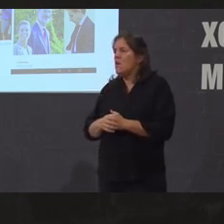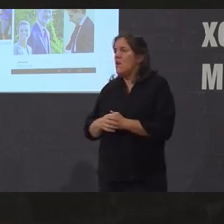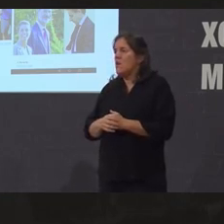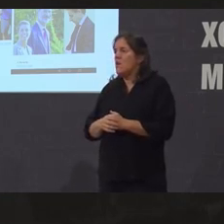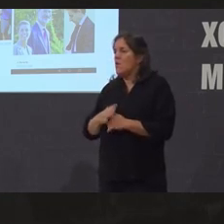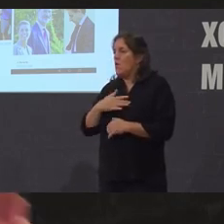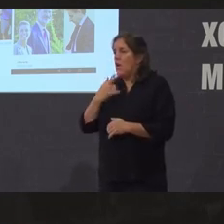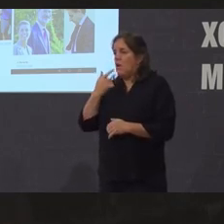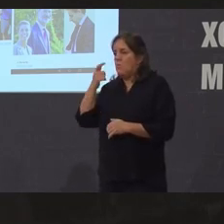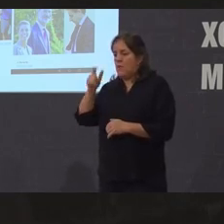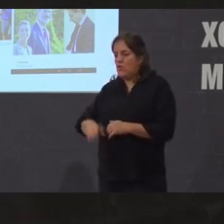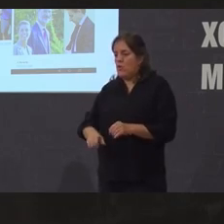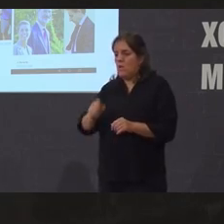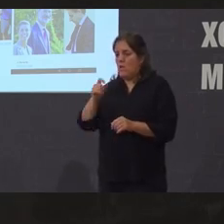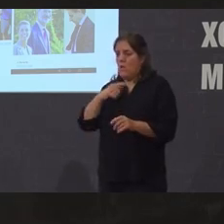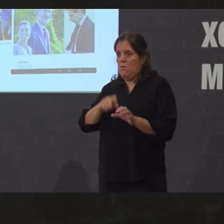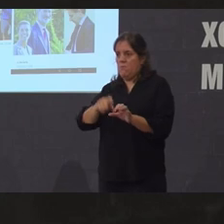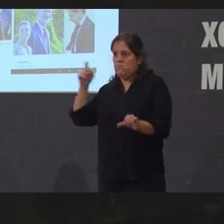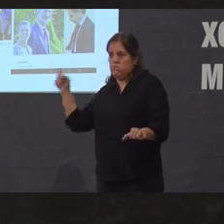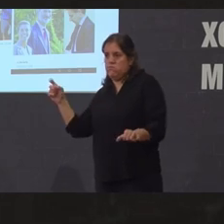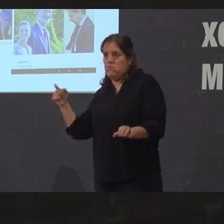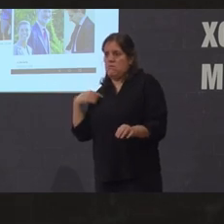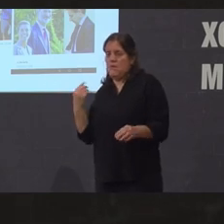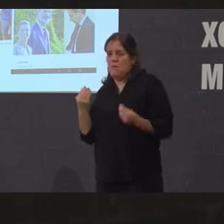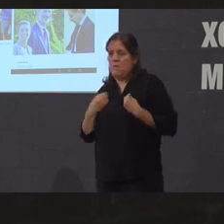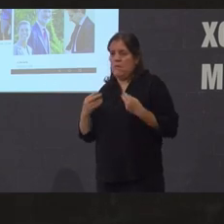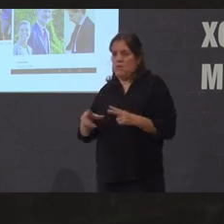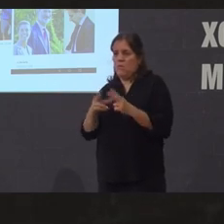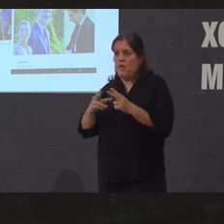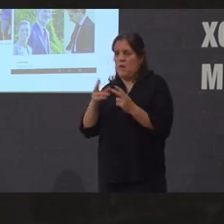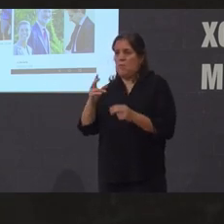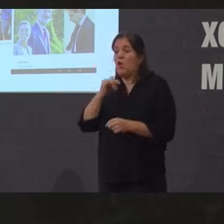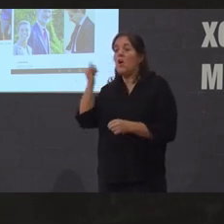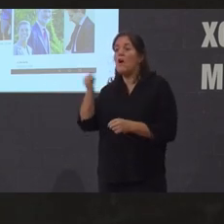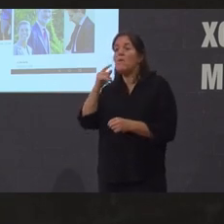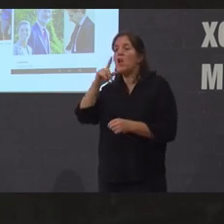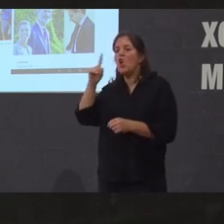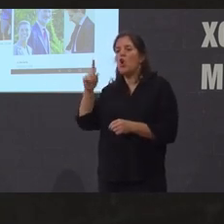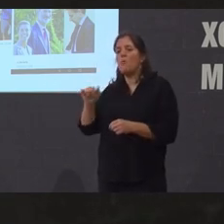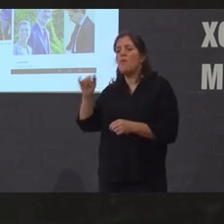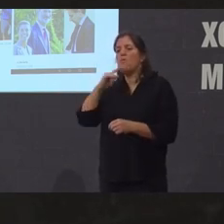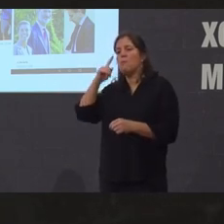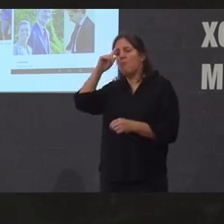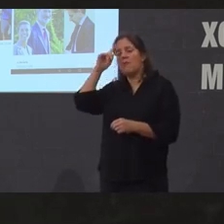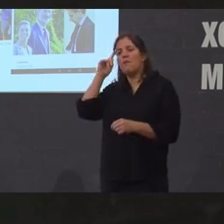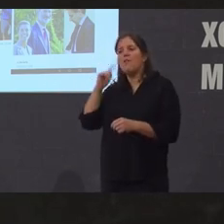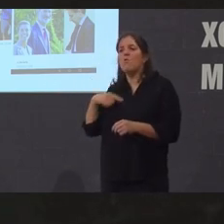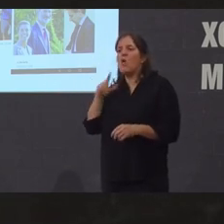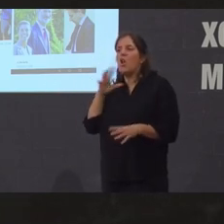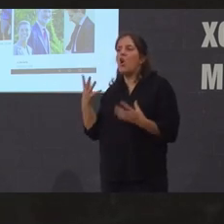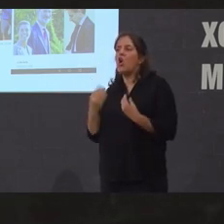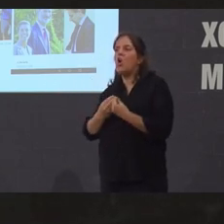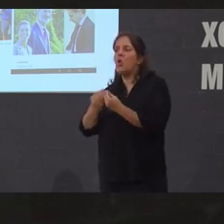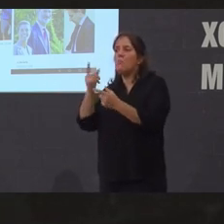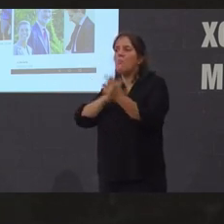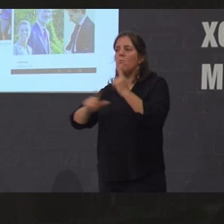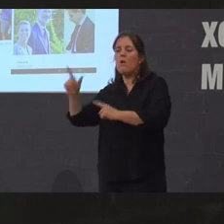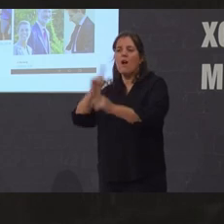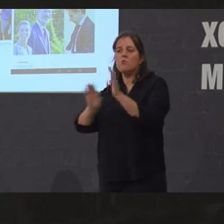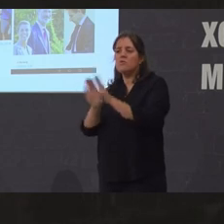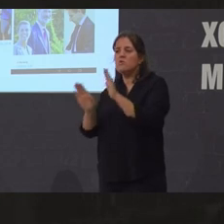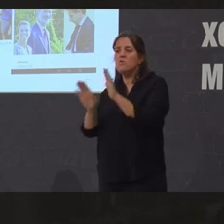calquera estaría fora da vida social, pero Javier López Madrid sigue viaxando con Felipe en